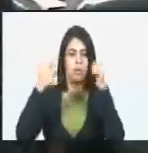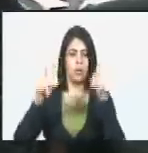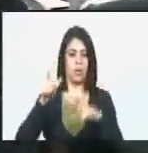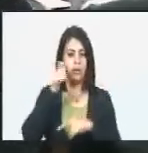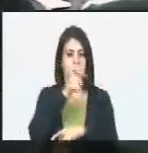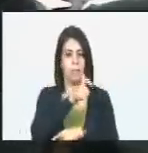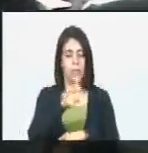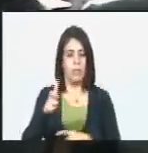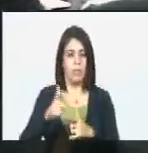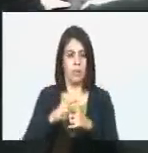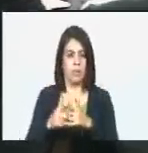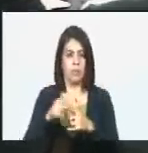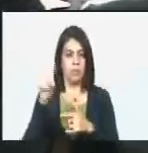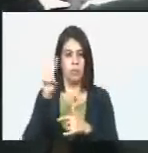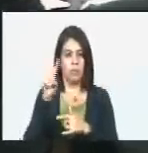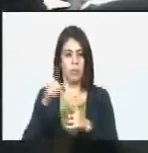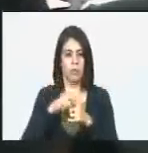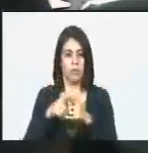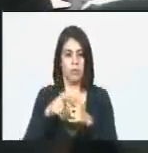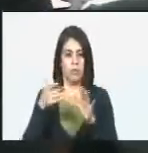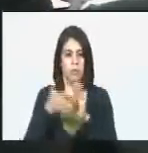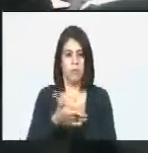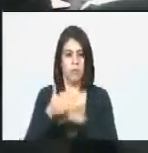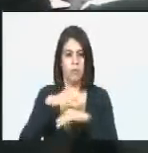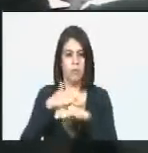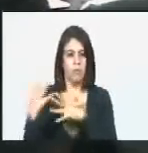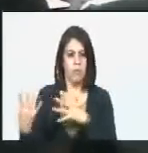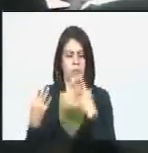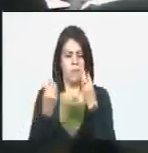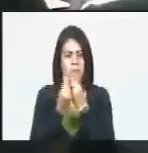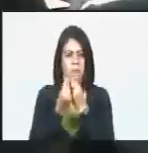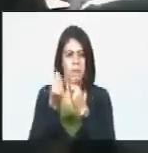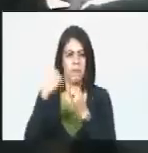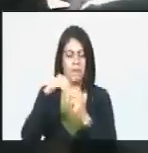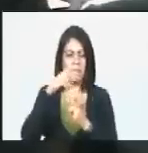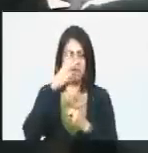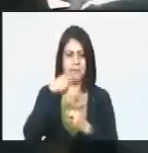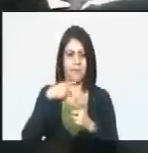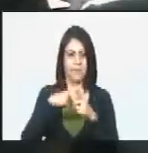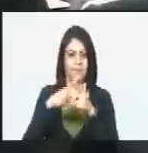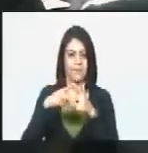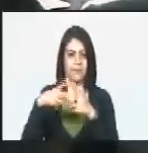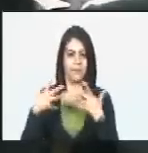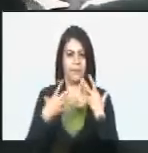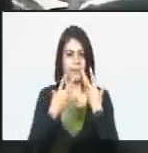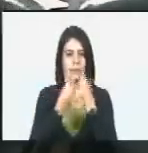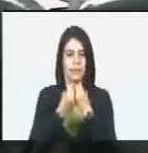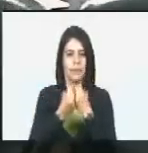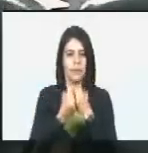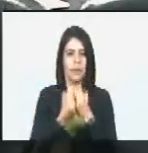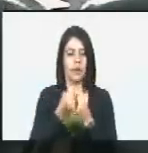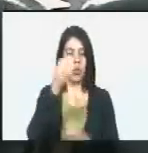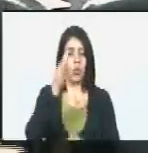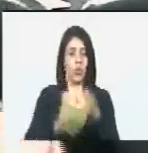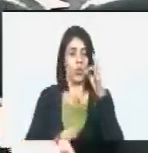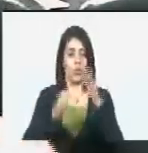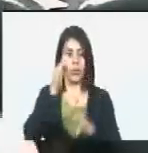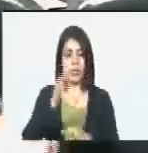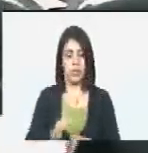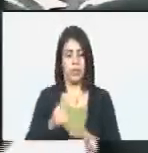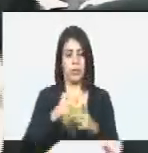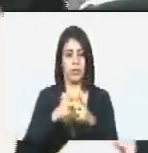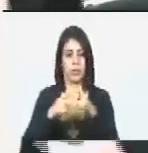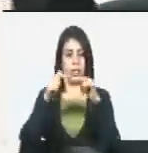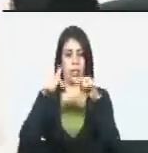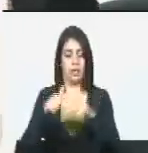por una Venezuela al lado de los más pobres, al lado de la justicia. Y